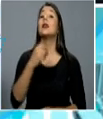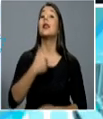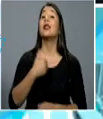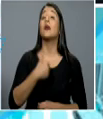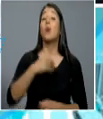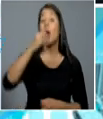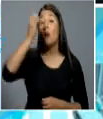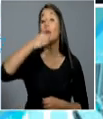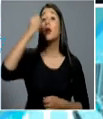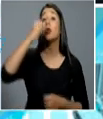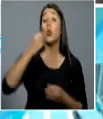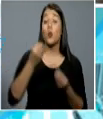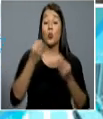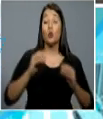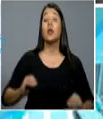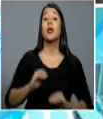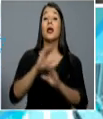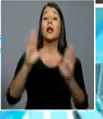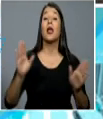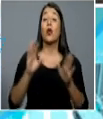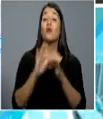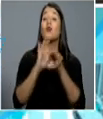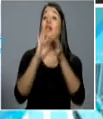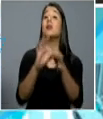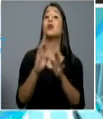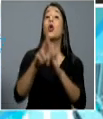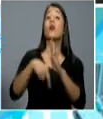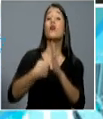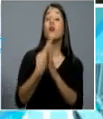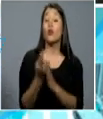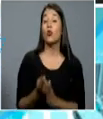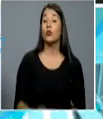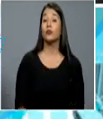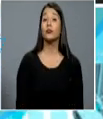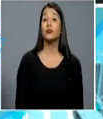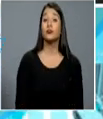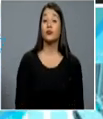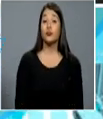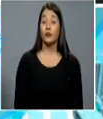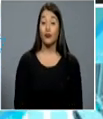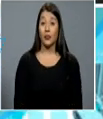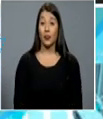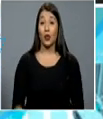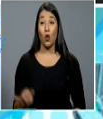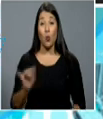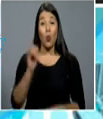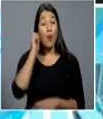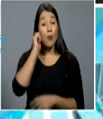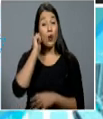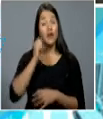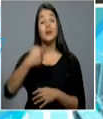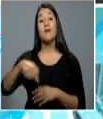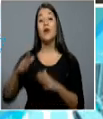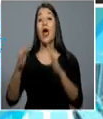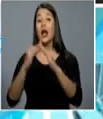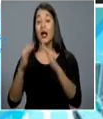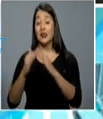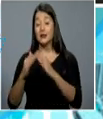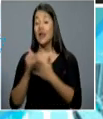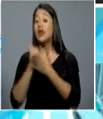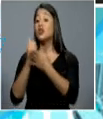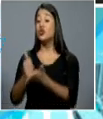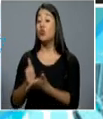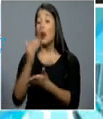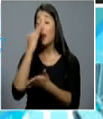criterios muy claros sobre, por ejemplo, el rol de las parteras tradicionales. Ellas sí funcionan muy bien siempre y cuando tengan